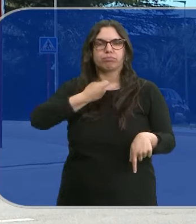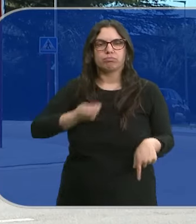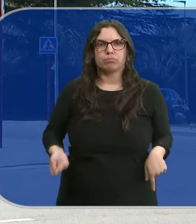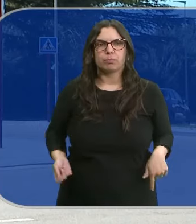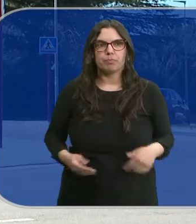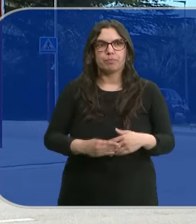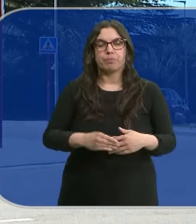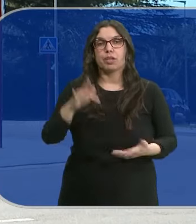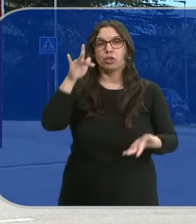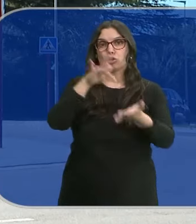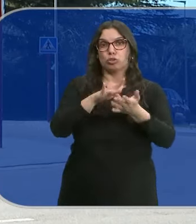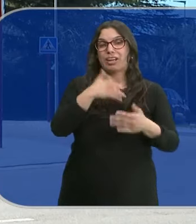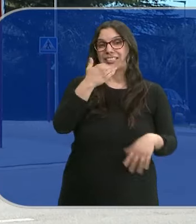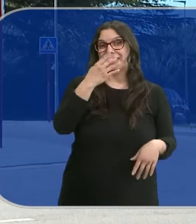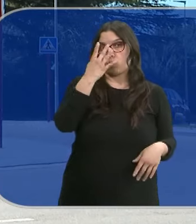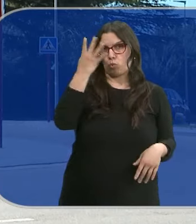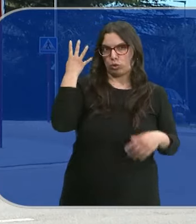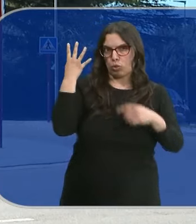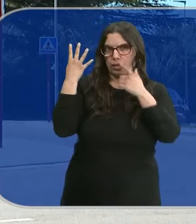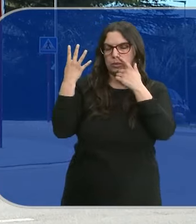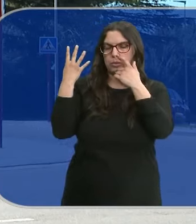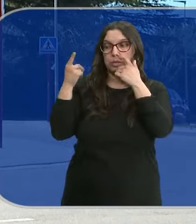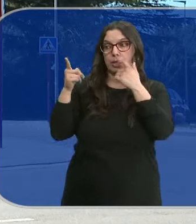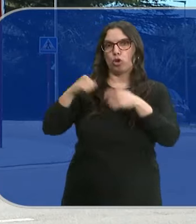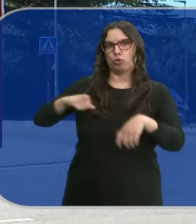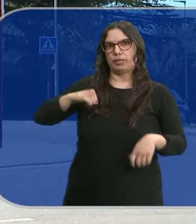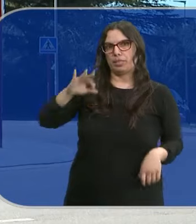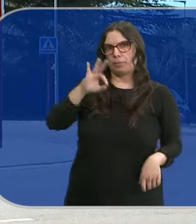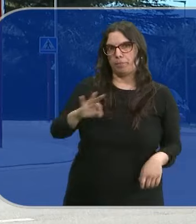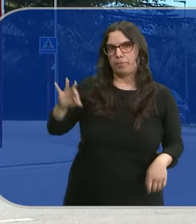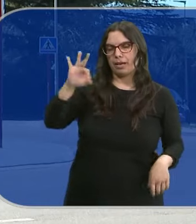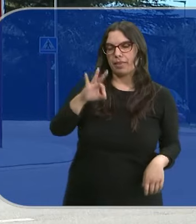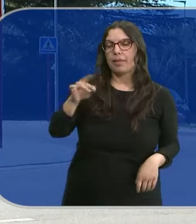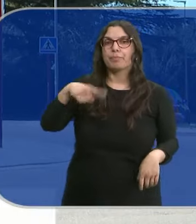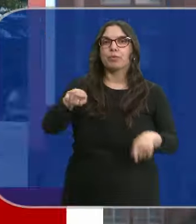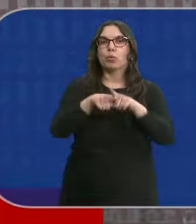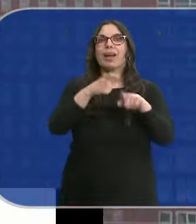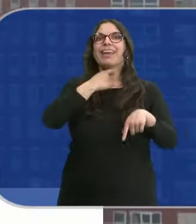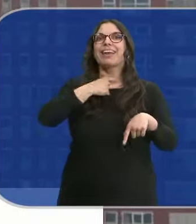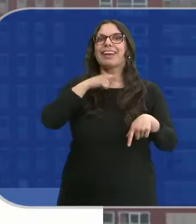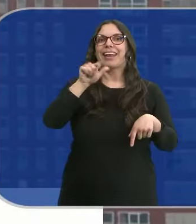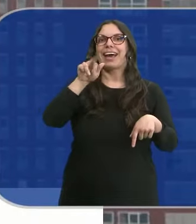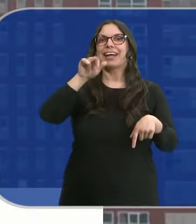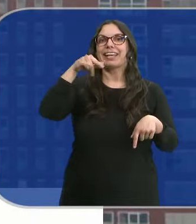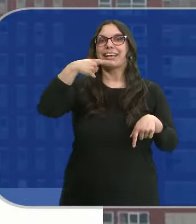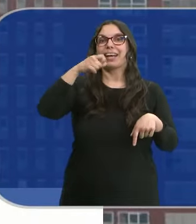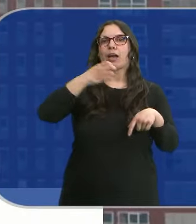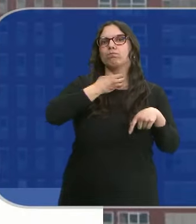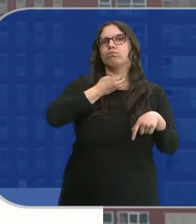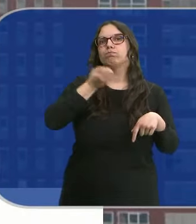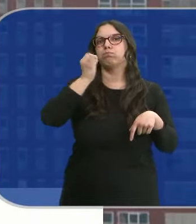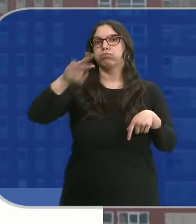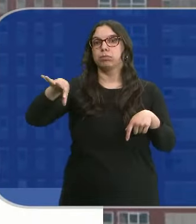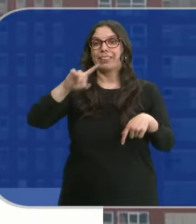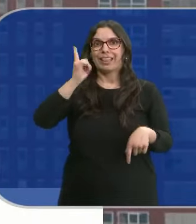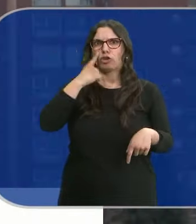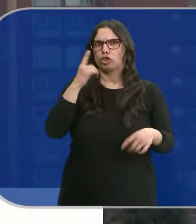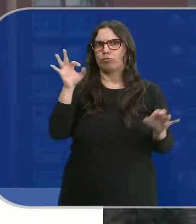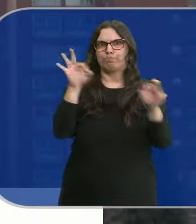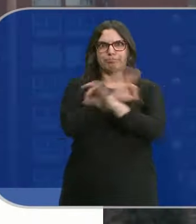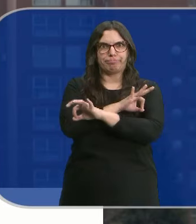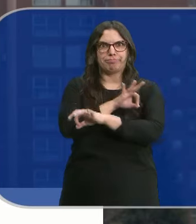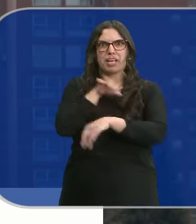Los hechos ocurrieron hace casi cuatro años en este hospital de Palencia. Le extirparon la laringe tras un diagnóstico erróneo de